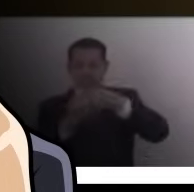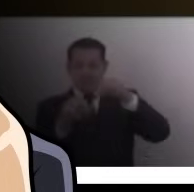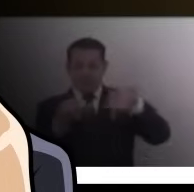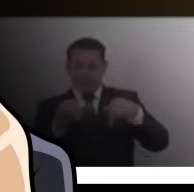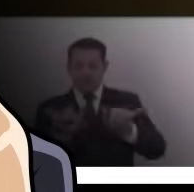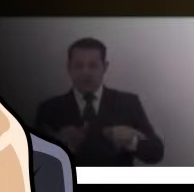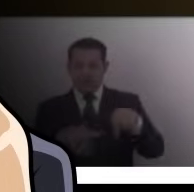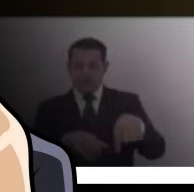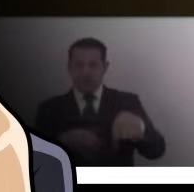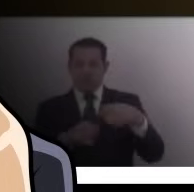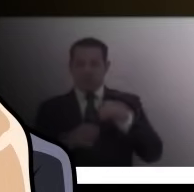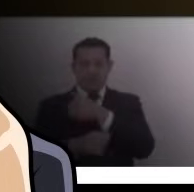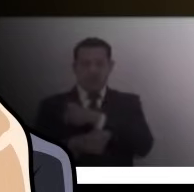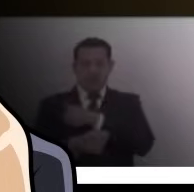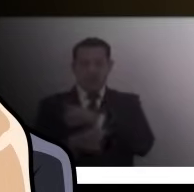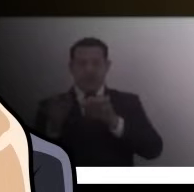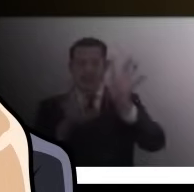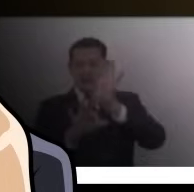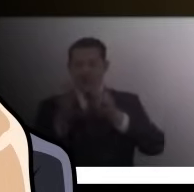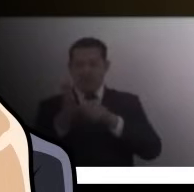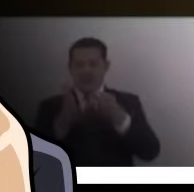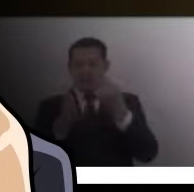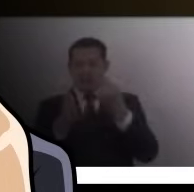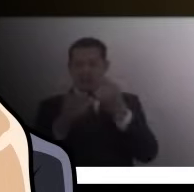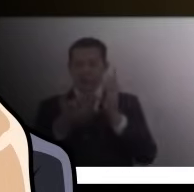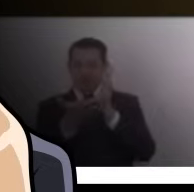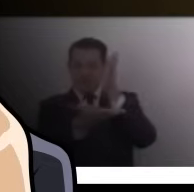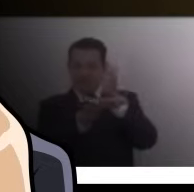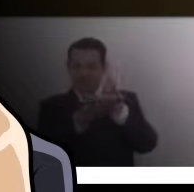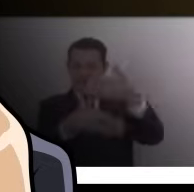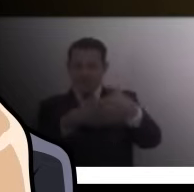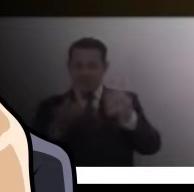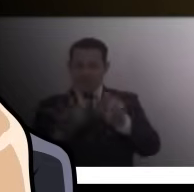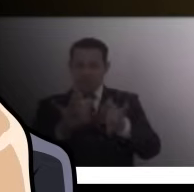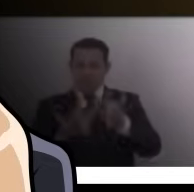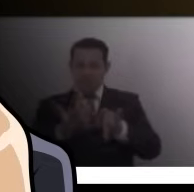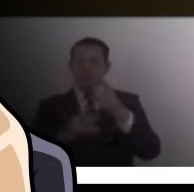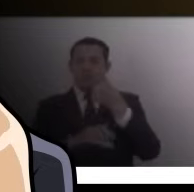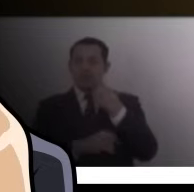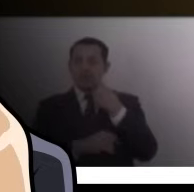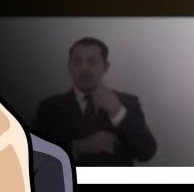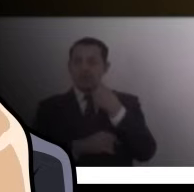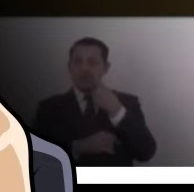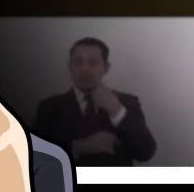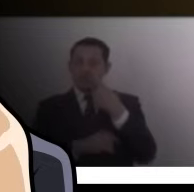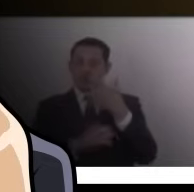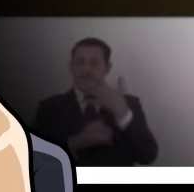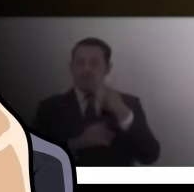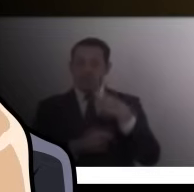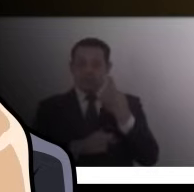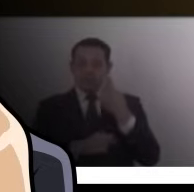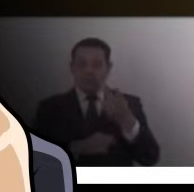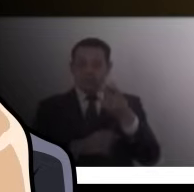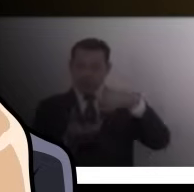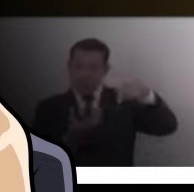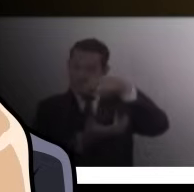acá. Y me tocó en más de alguna ocasión ir a sus oficinas, en donde literalmente yo vi